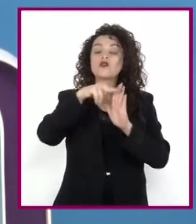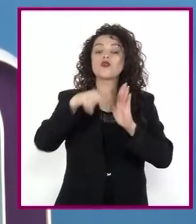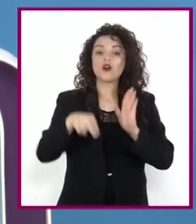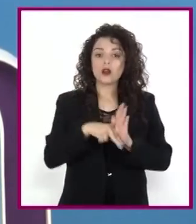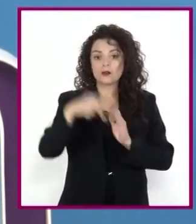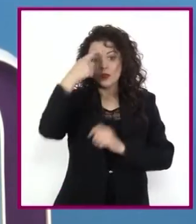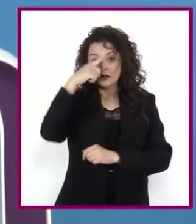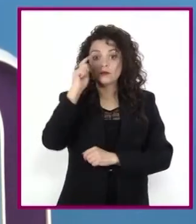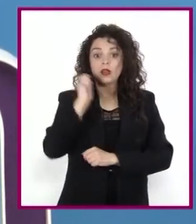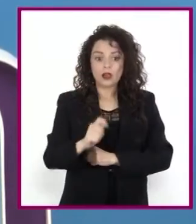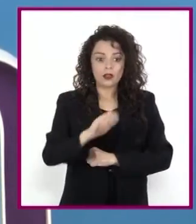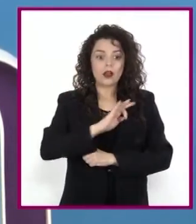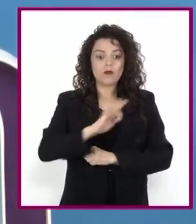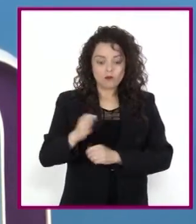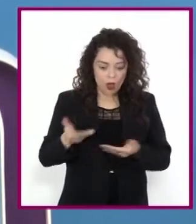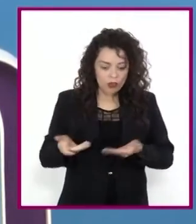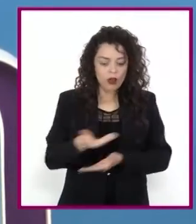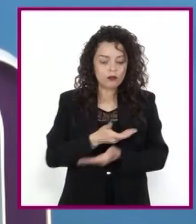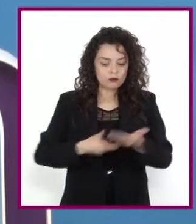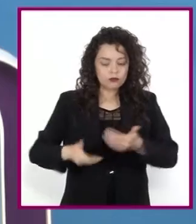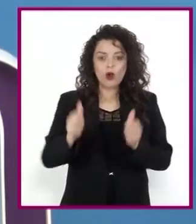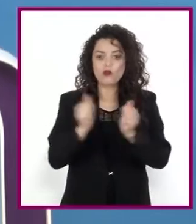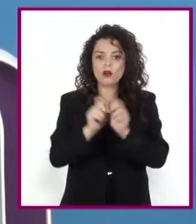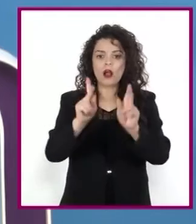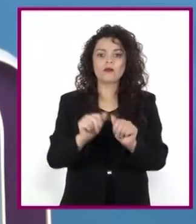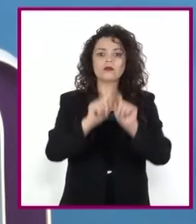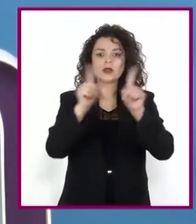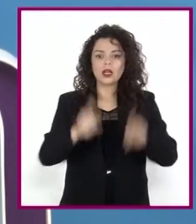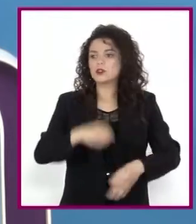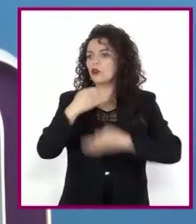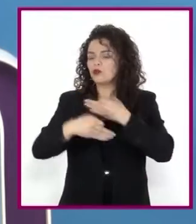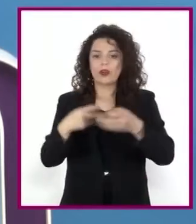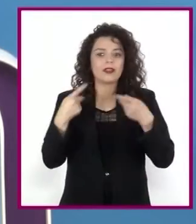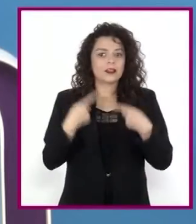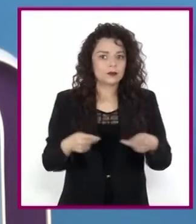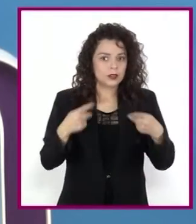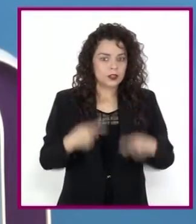una interacción pacífica y armónica entre todas y todos.